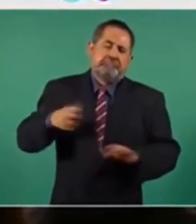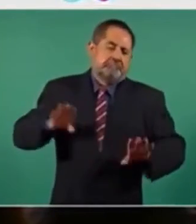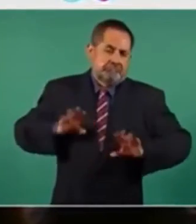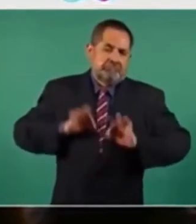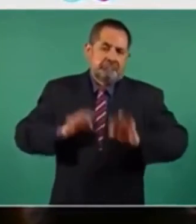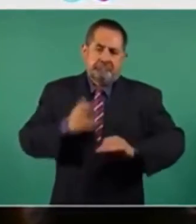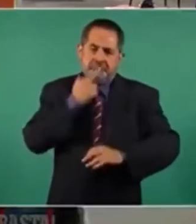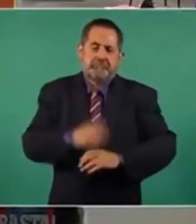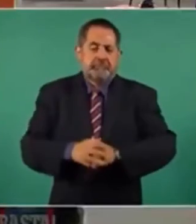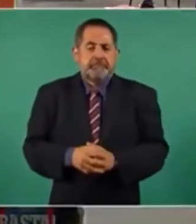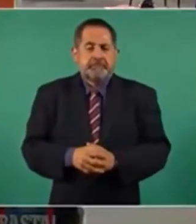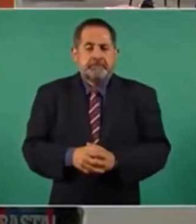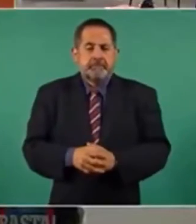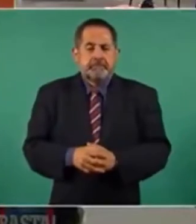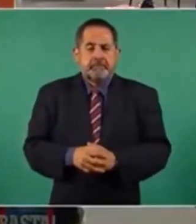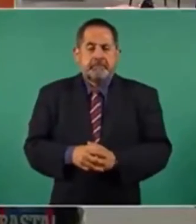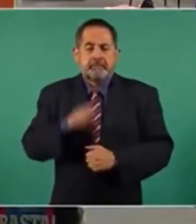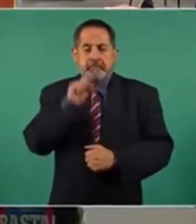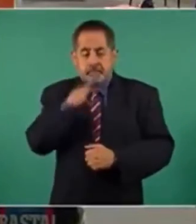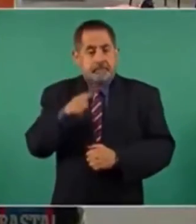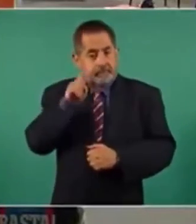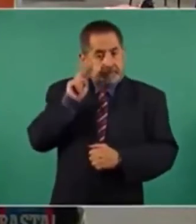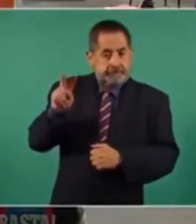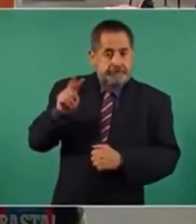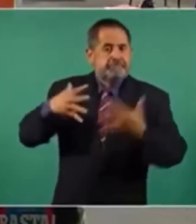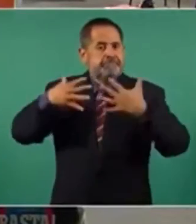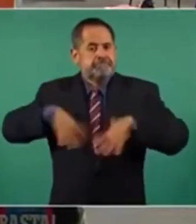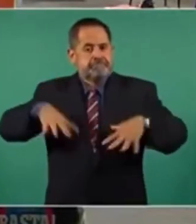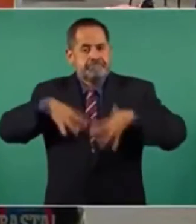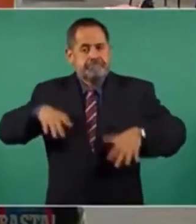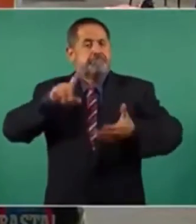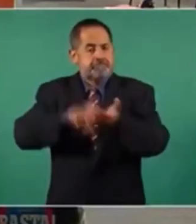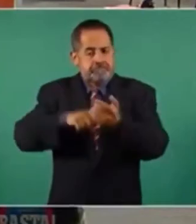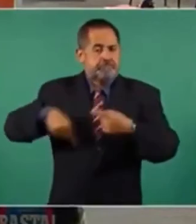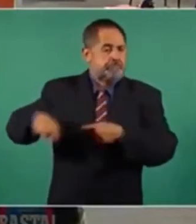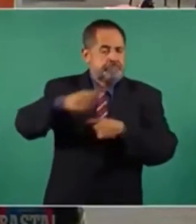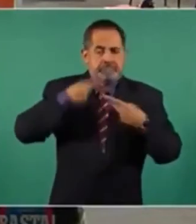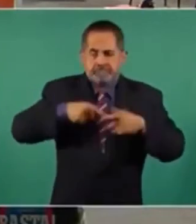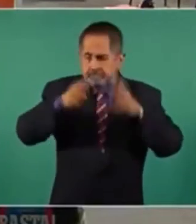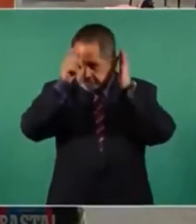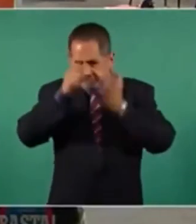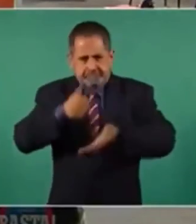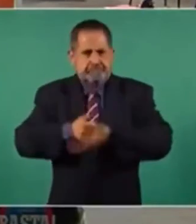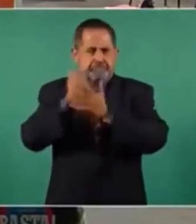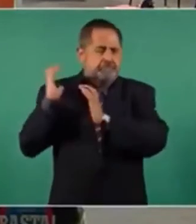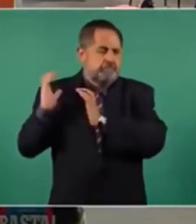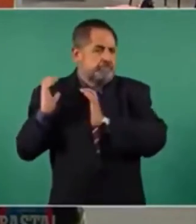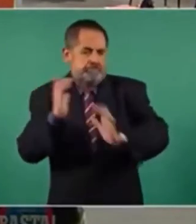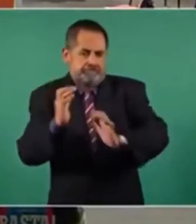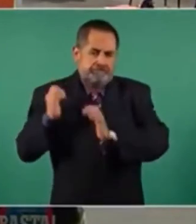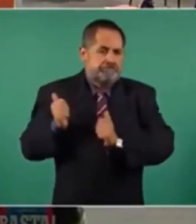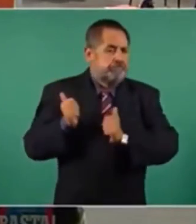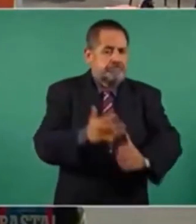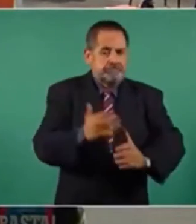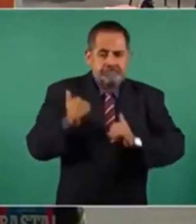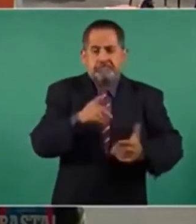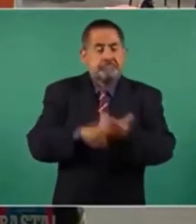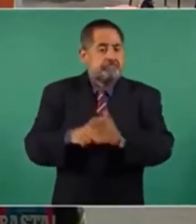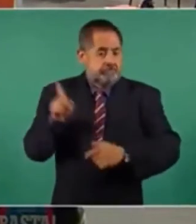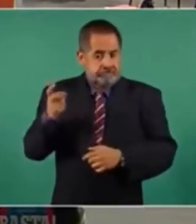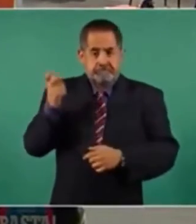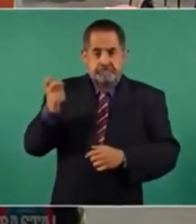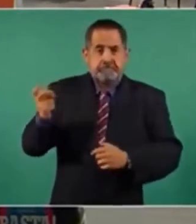finalmente, este es el vestuario que van a llevar nuestros compañeros, choferes y